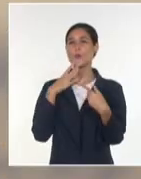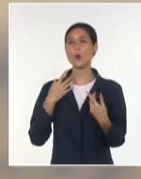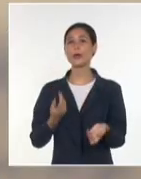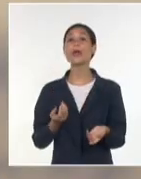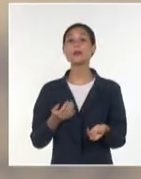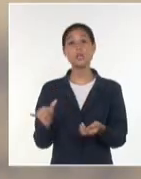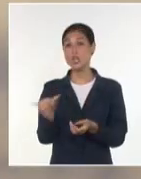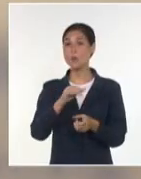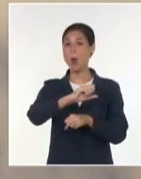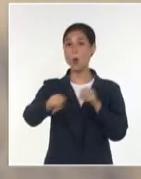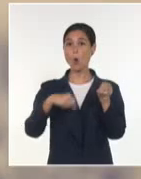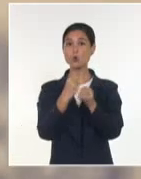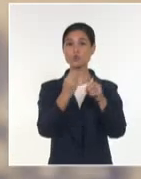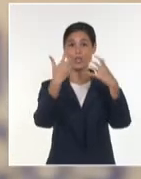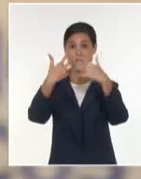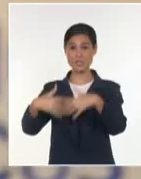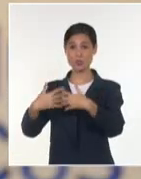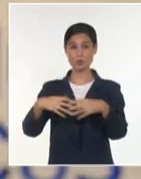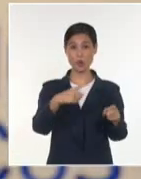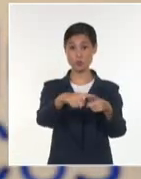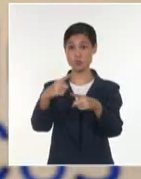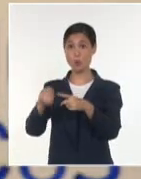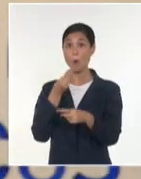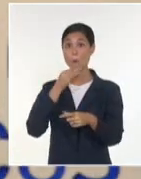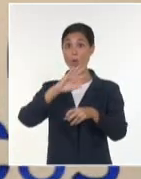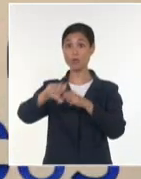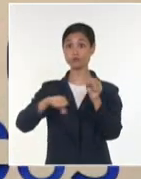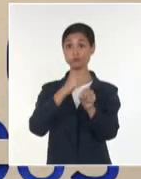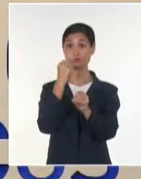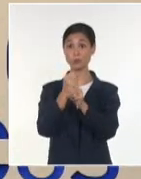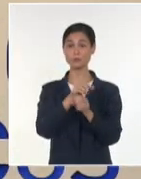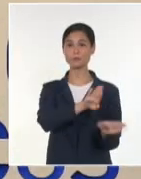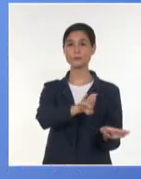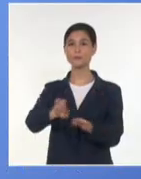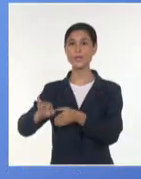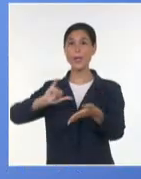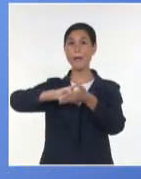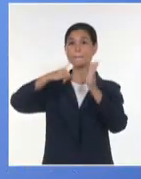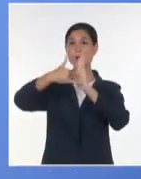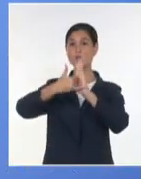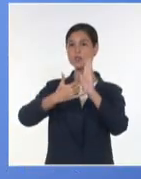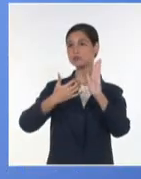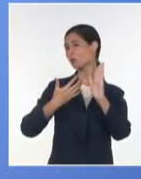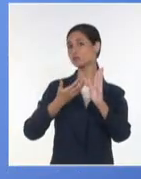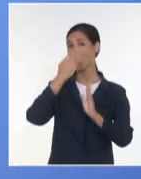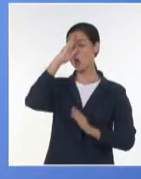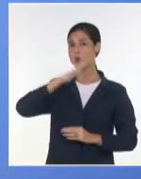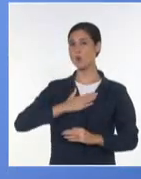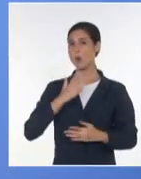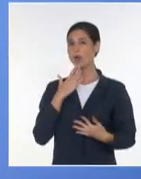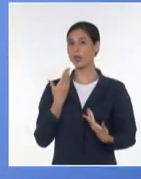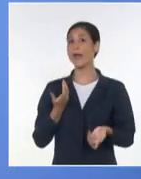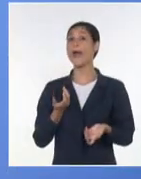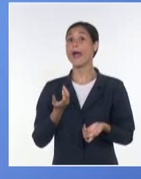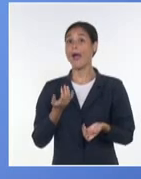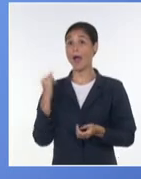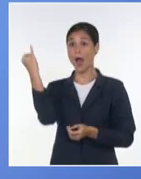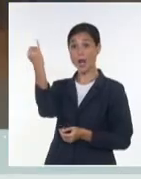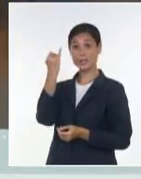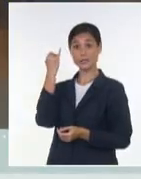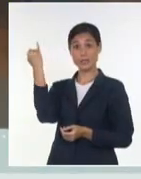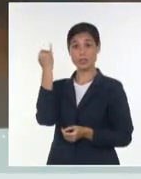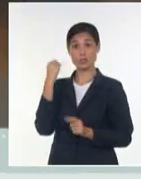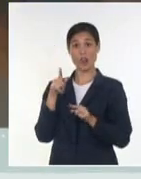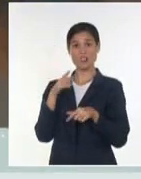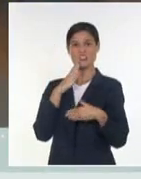del país para impulsar su desarrollo. Este tipo de proyectos posiciona a Cuba en el escenario internacional de las prácticas de la ciencia moderna.